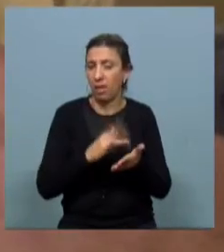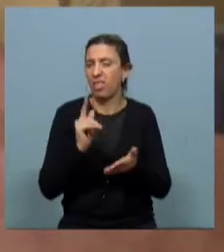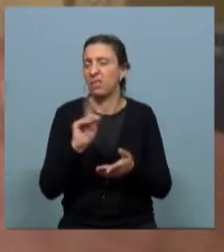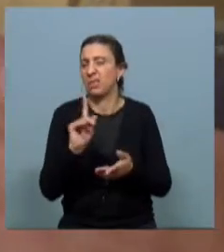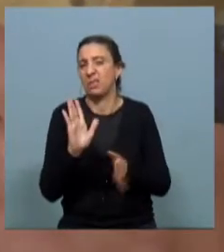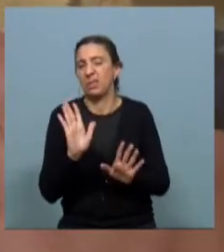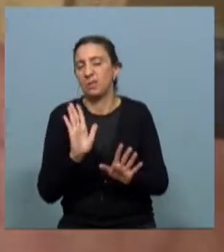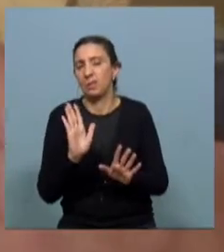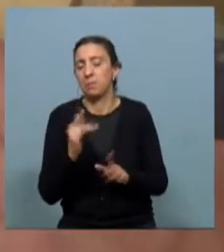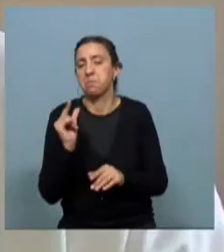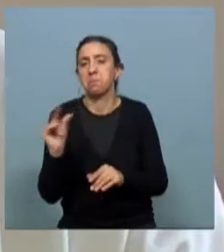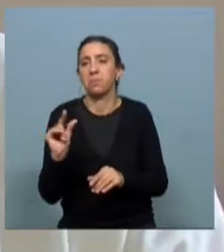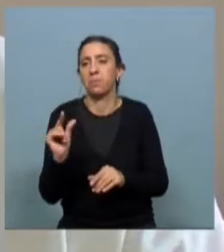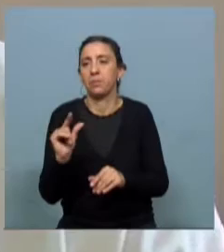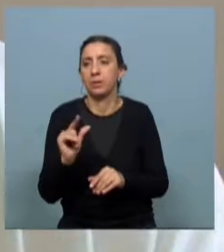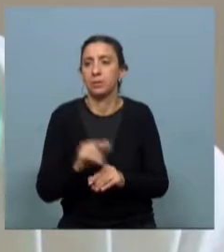difícil tampoco, es un poco